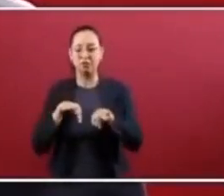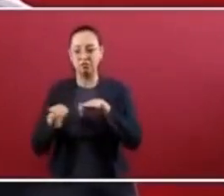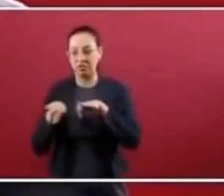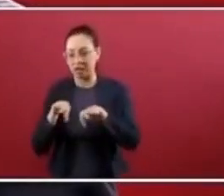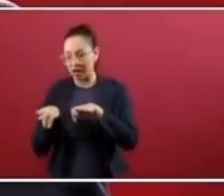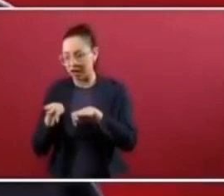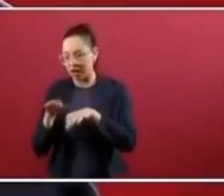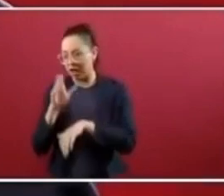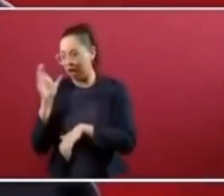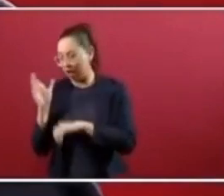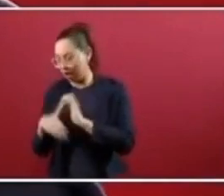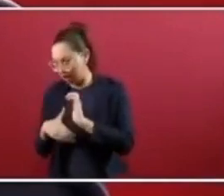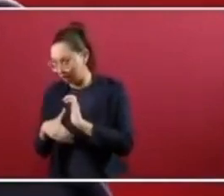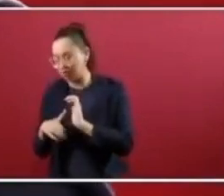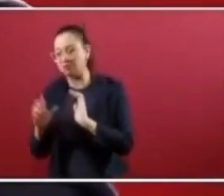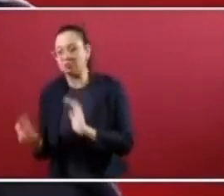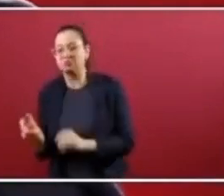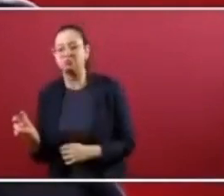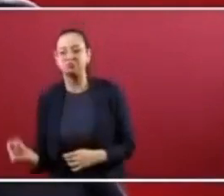a las empresas